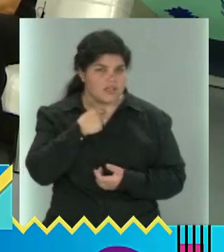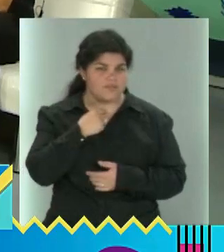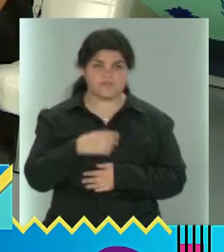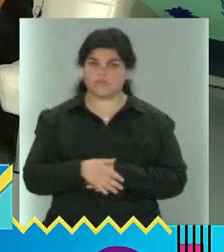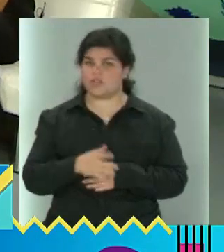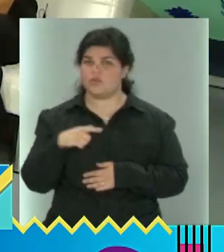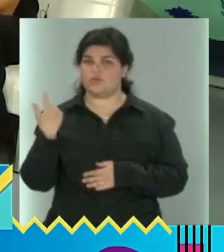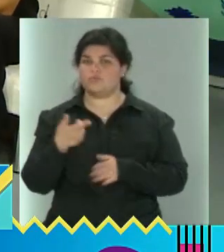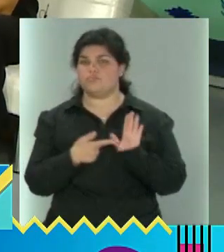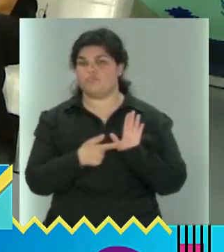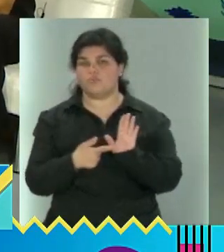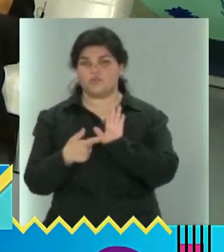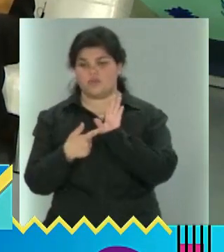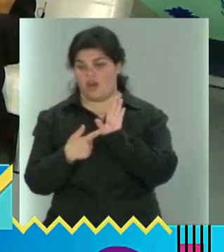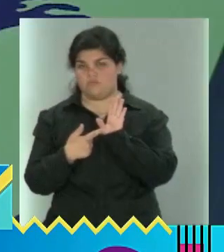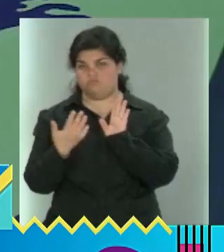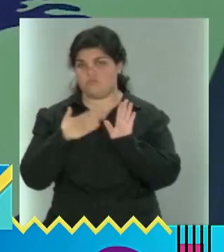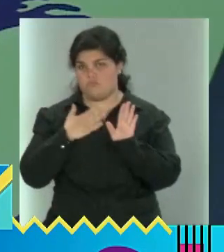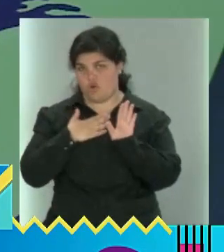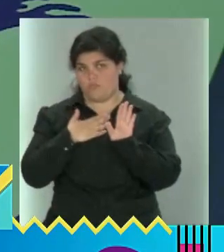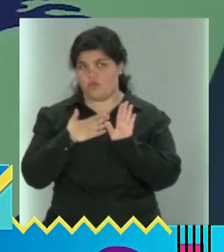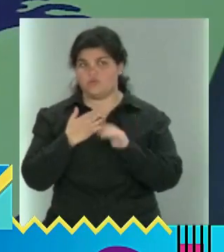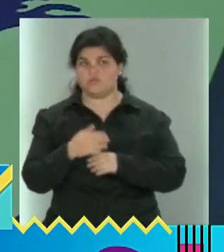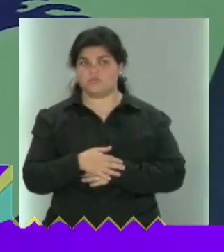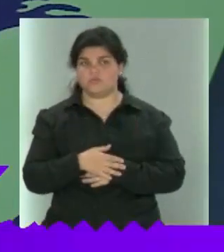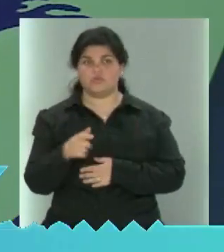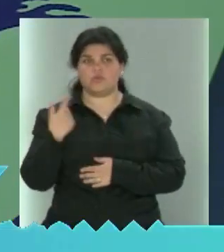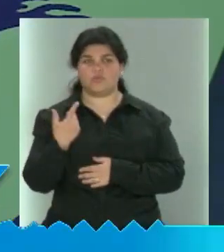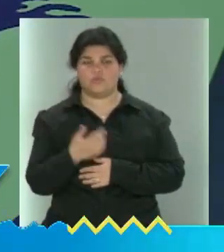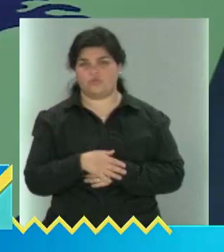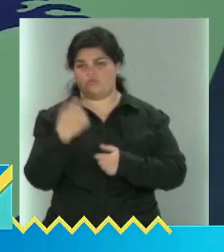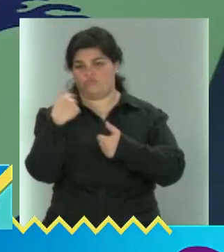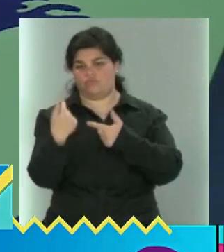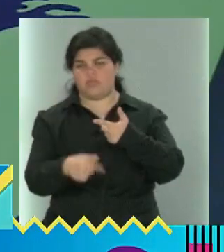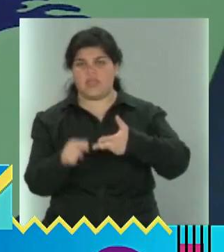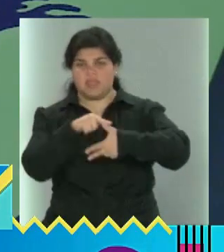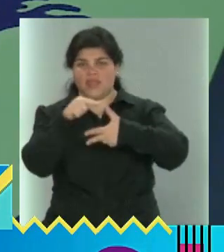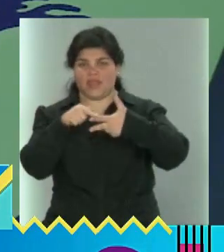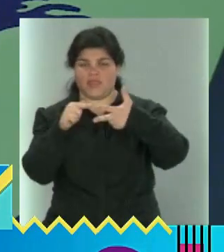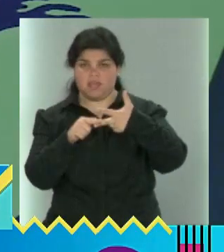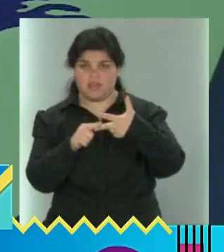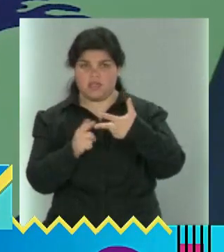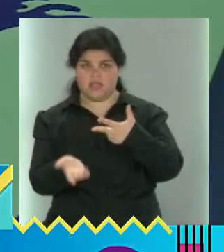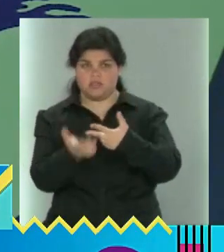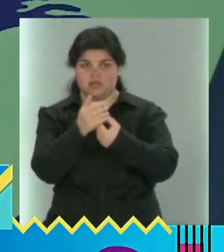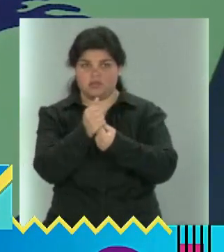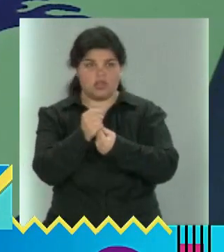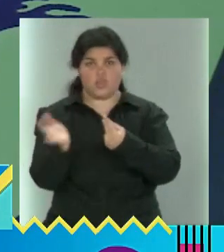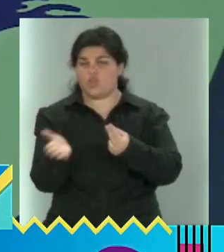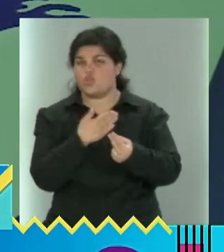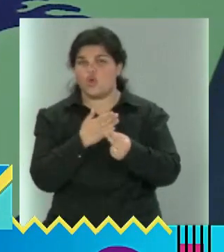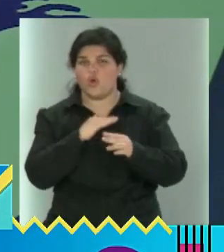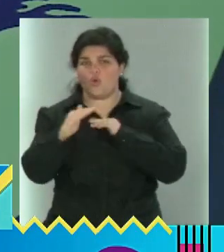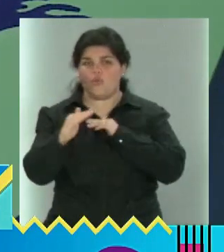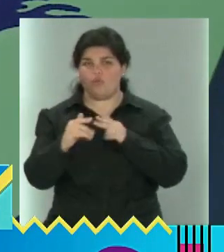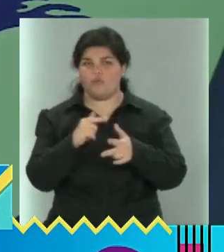Nosotros vamos a mostrar lo que hacemos, que decíamos, hacemos Kung Fu, Sanda y Tai Chi, que en realidad es todo Kung Fu. El Sanda